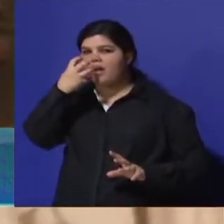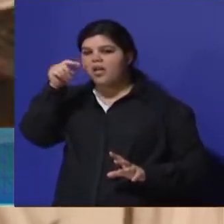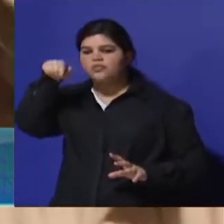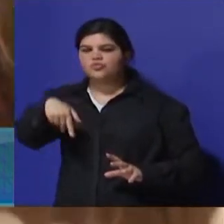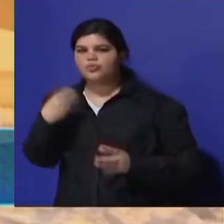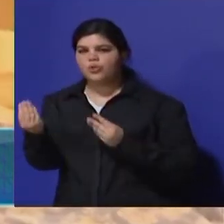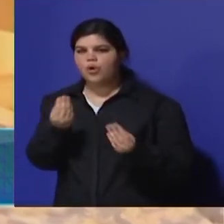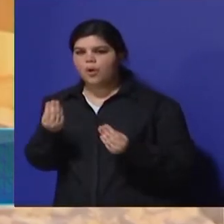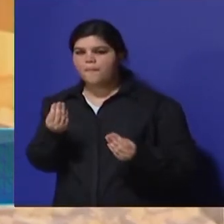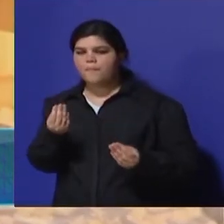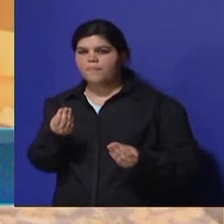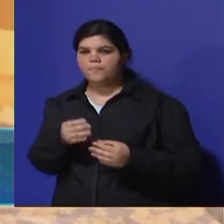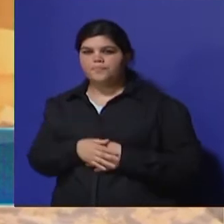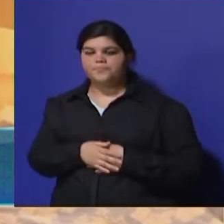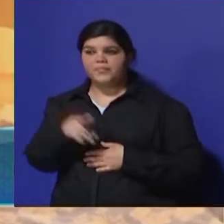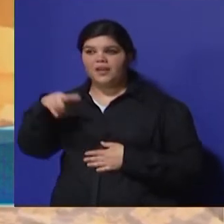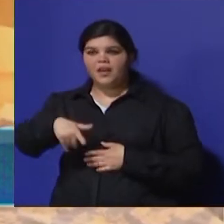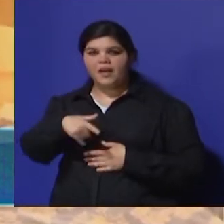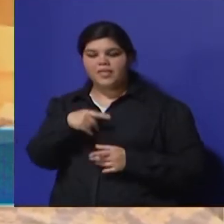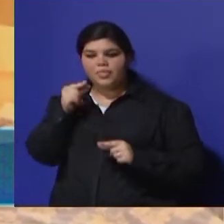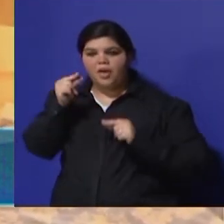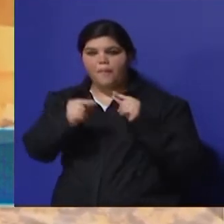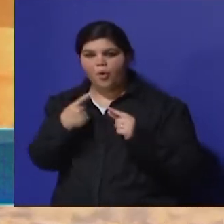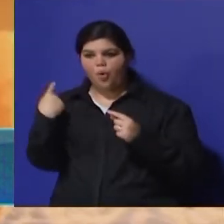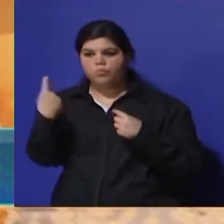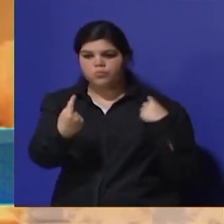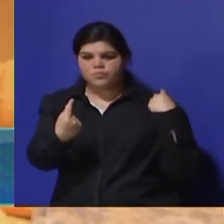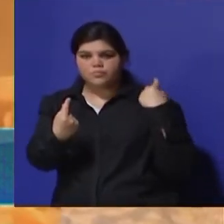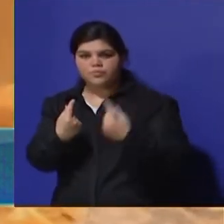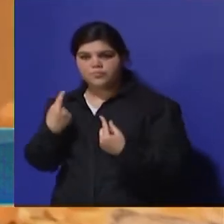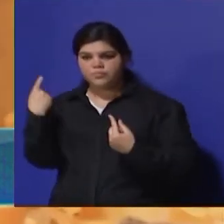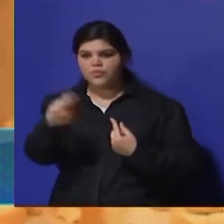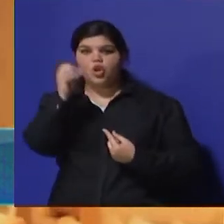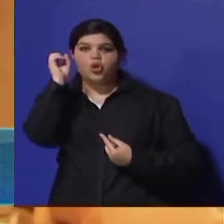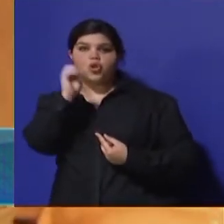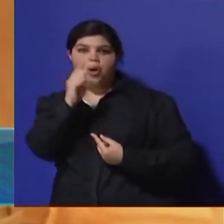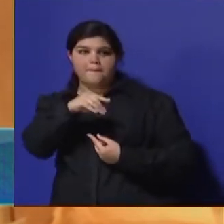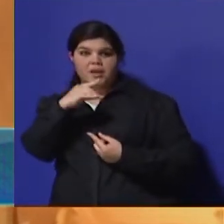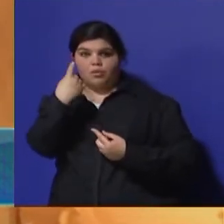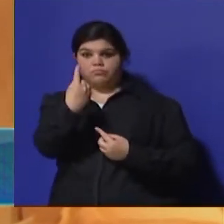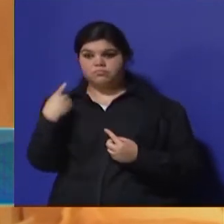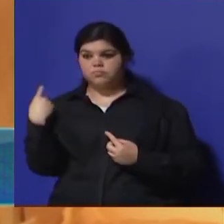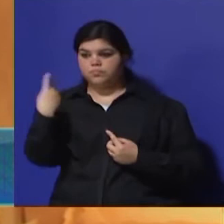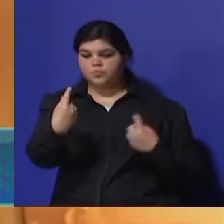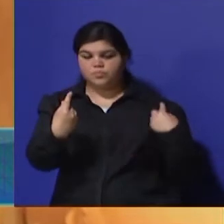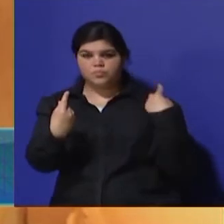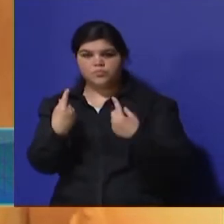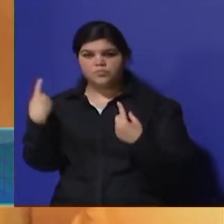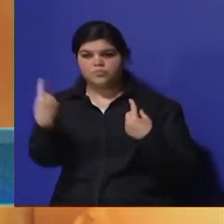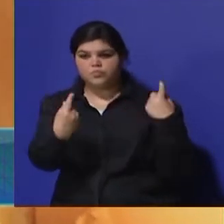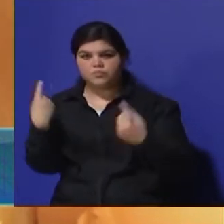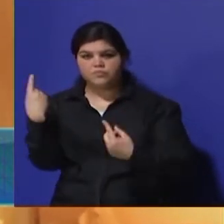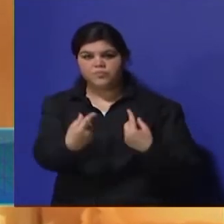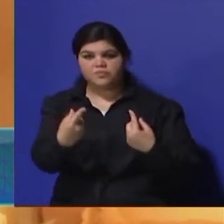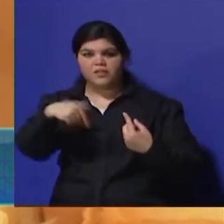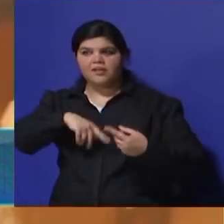es un juego de corte. El público va entrando uno a uno, ella uno a uno lo va nombrando, individualizando, y uno se queda así desde el otro lado. Tiene